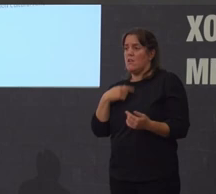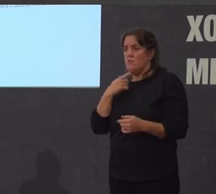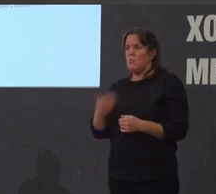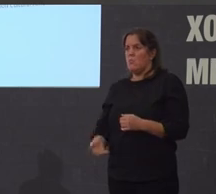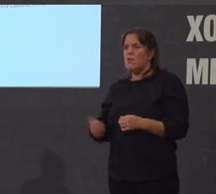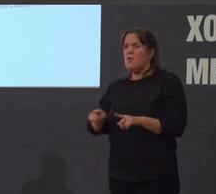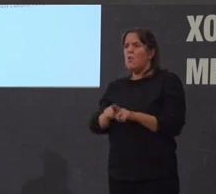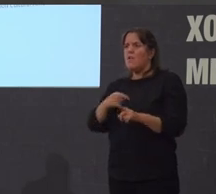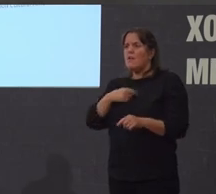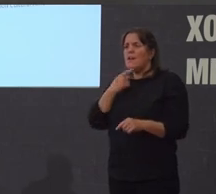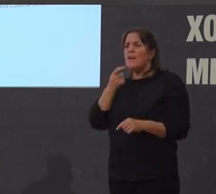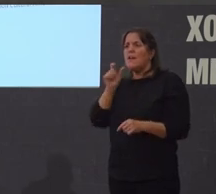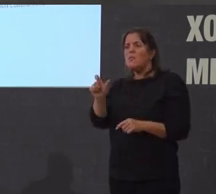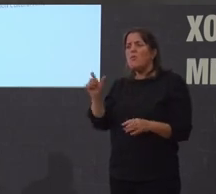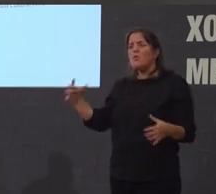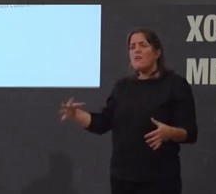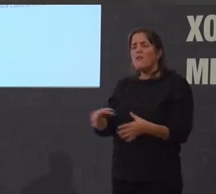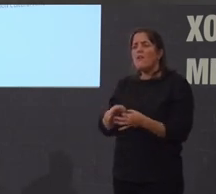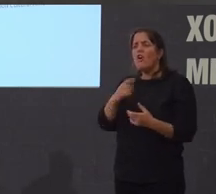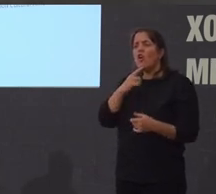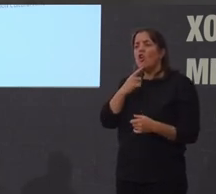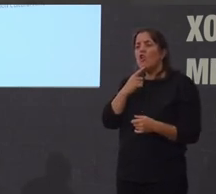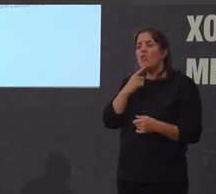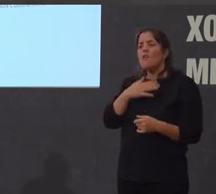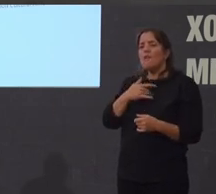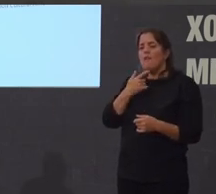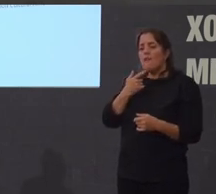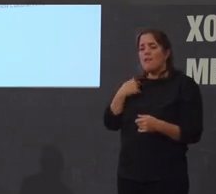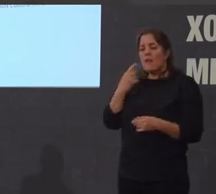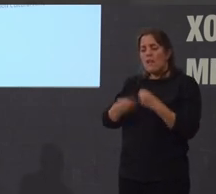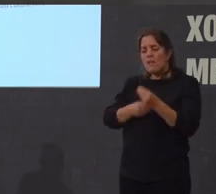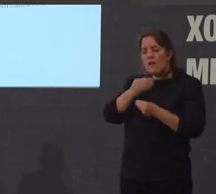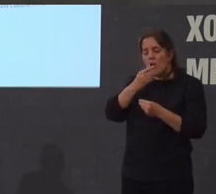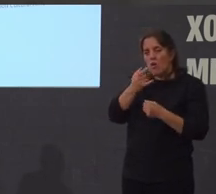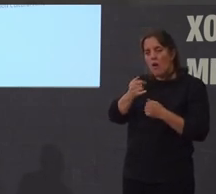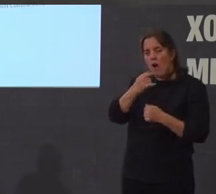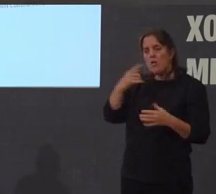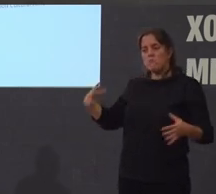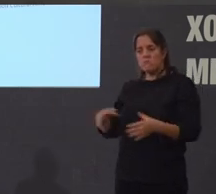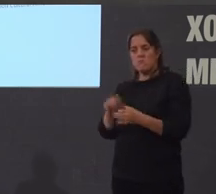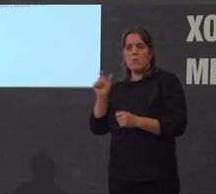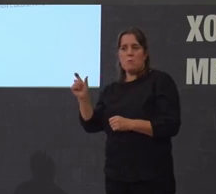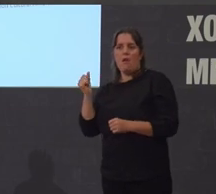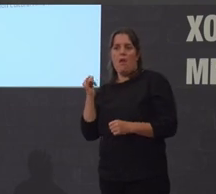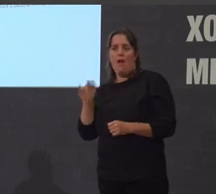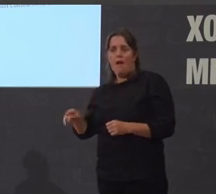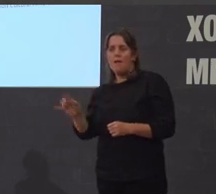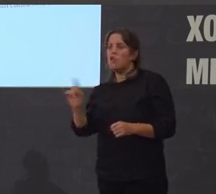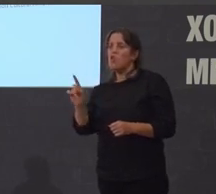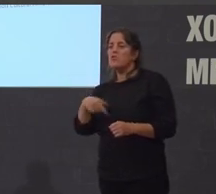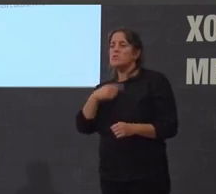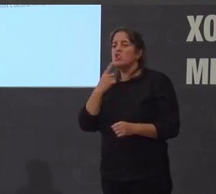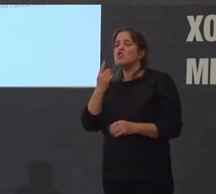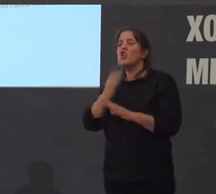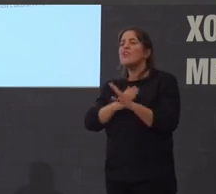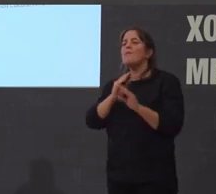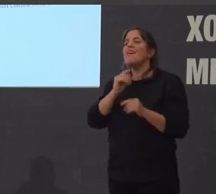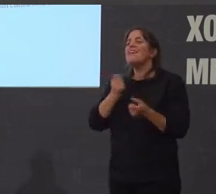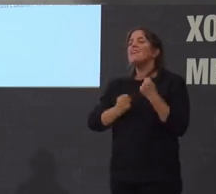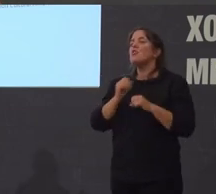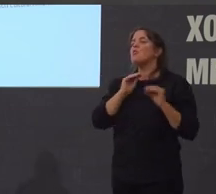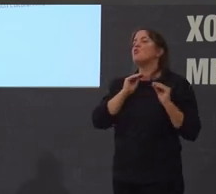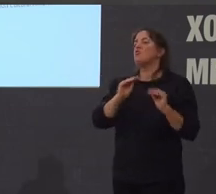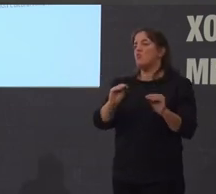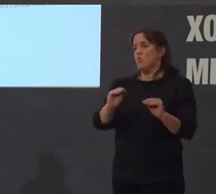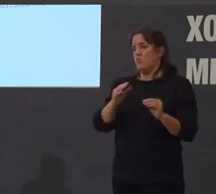no eran de acordo co que supuestamente les quisieran si no eran de acuerdo con un nivel económico que tiña